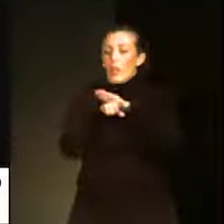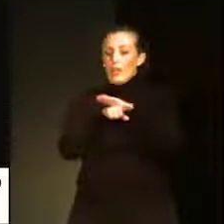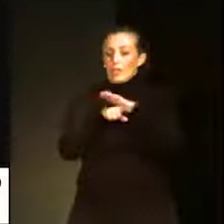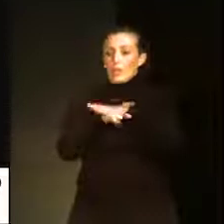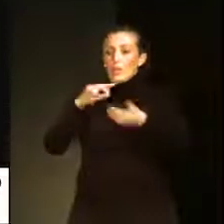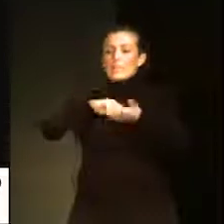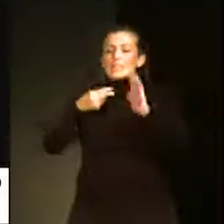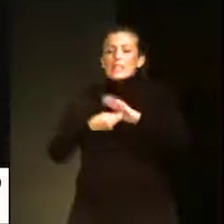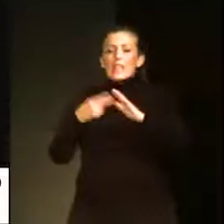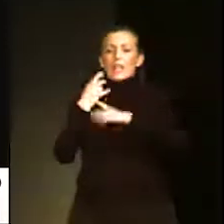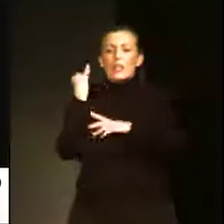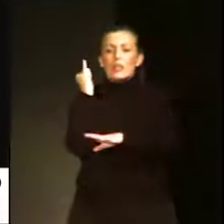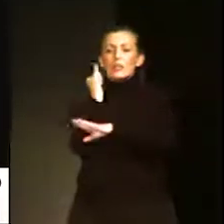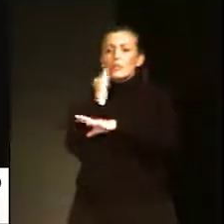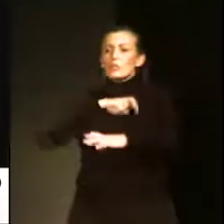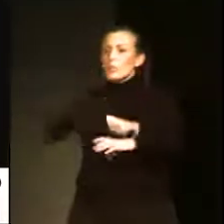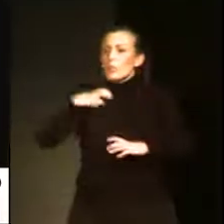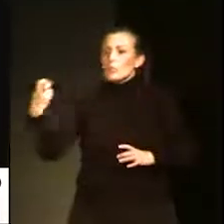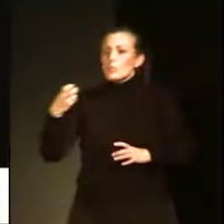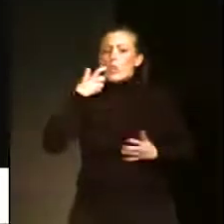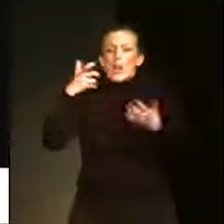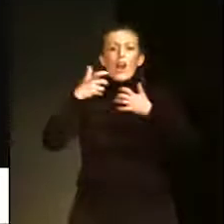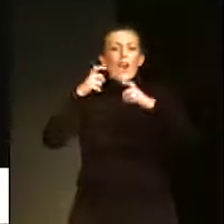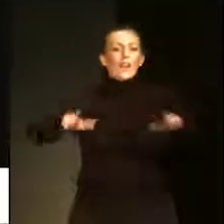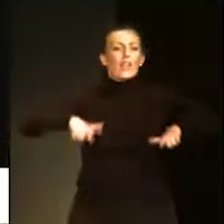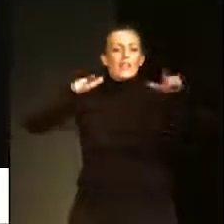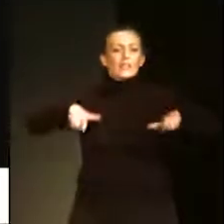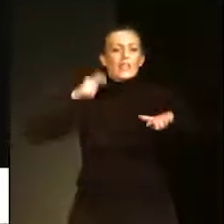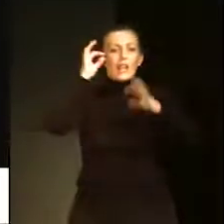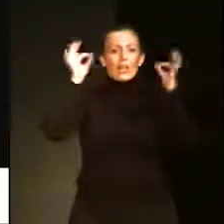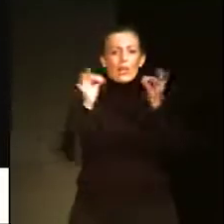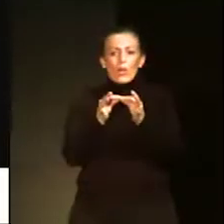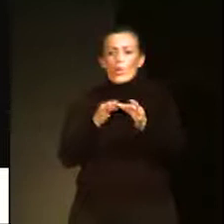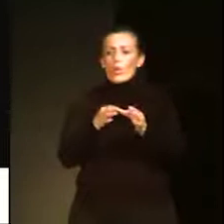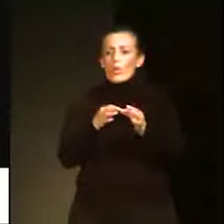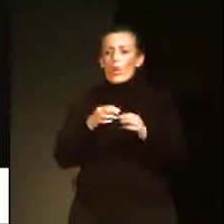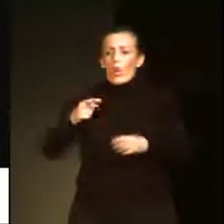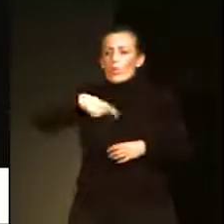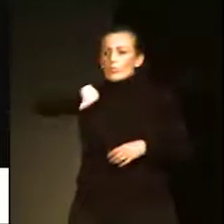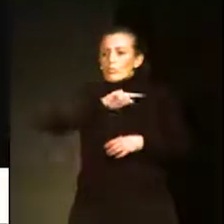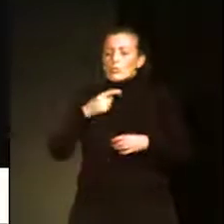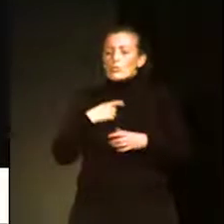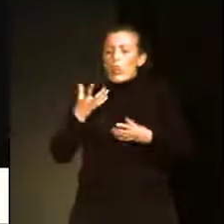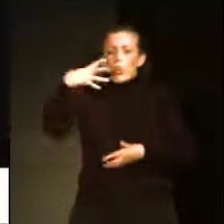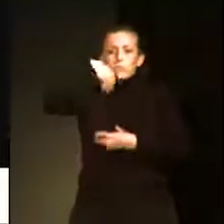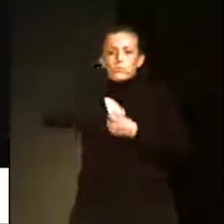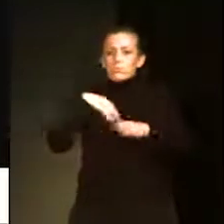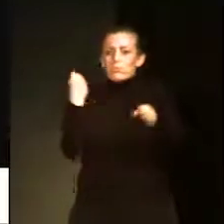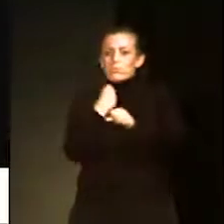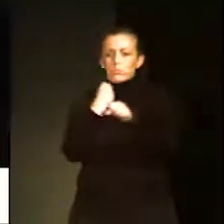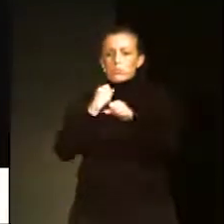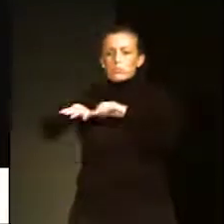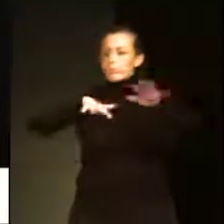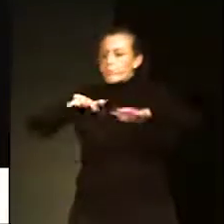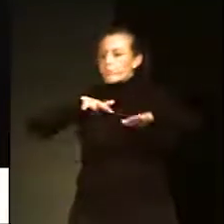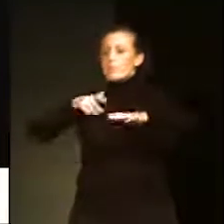y técnico del Instituto Municipal de las Artes Escénicas de Córdoba, que se han implicado con entusiasmo en la buena